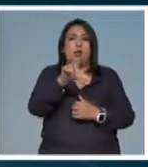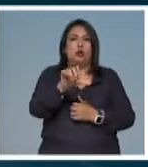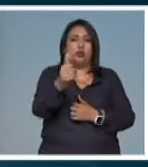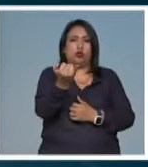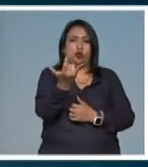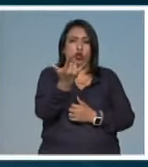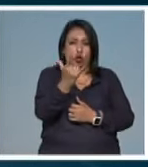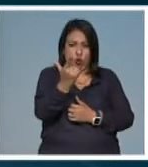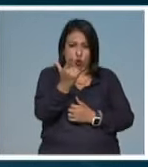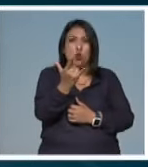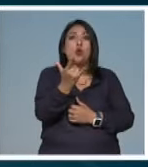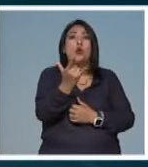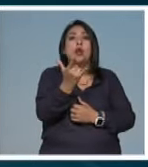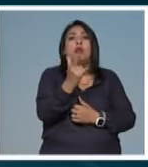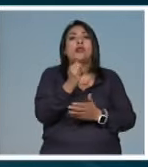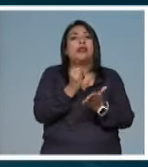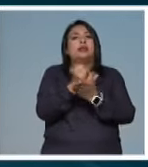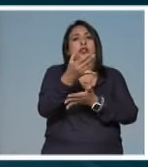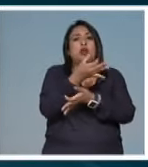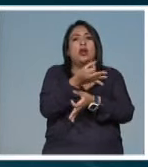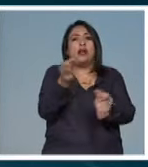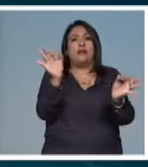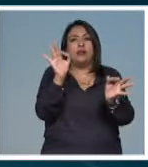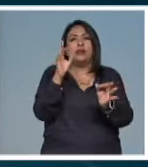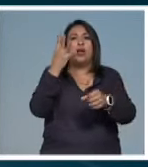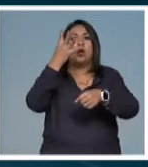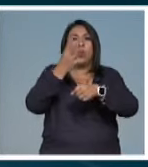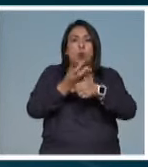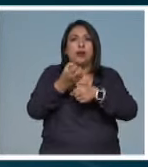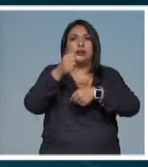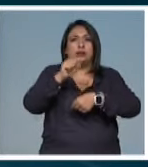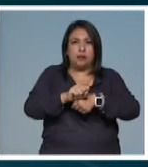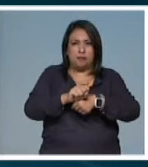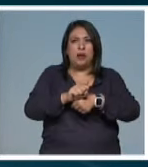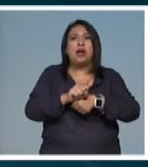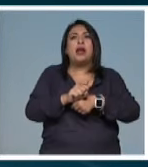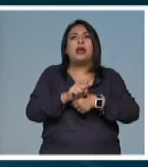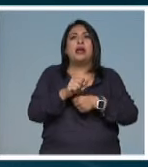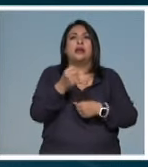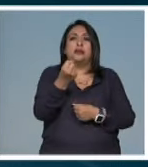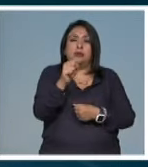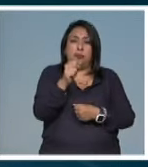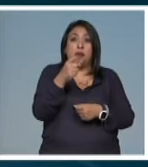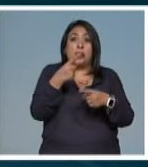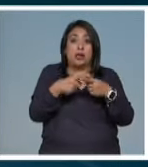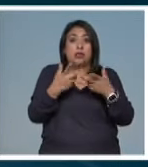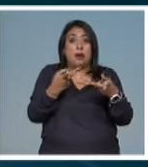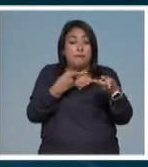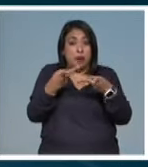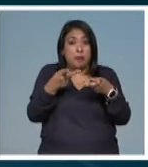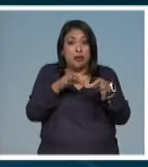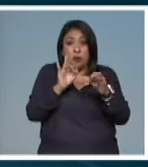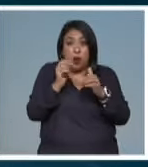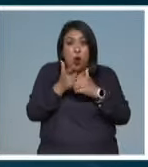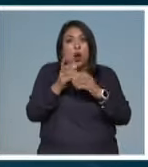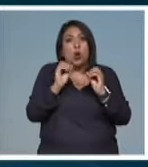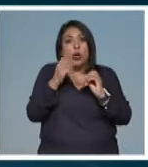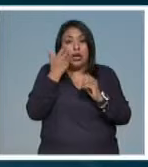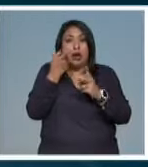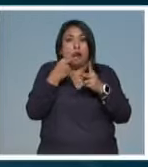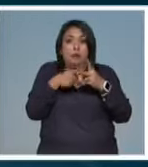11 de julio y el fallo se va a dar a conocer en la cuarta semana de septiembre. Quienes ya tengan preparado un trabajo, estén por